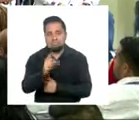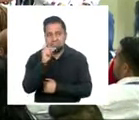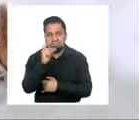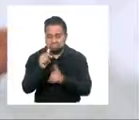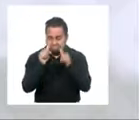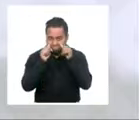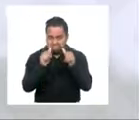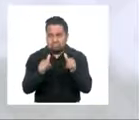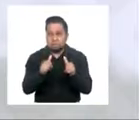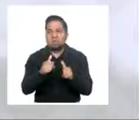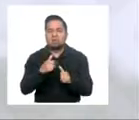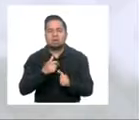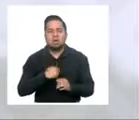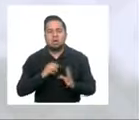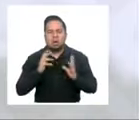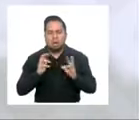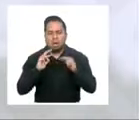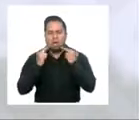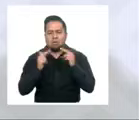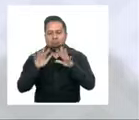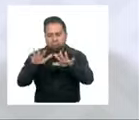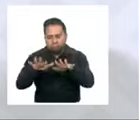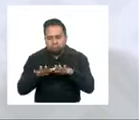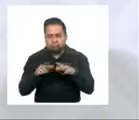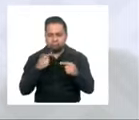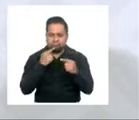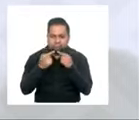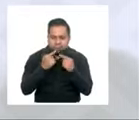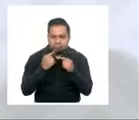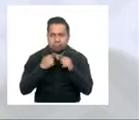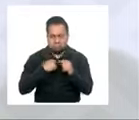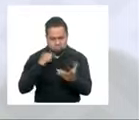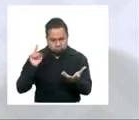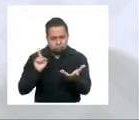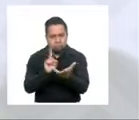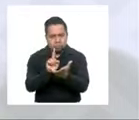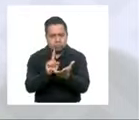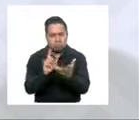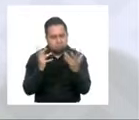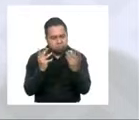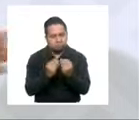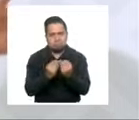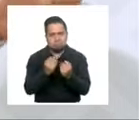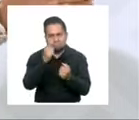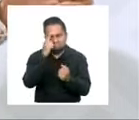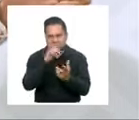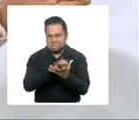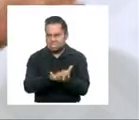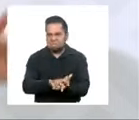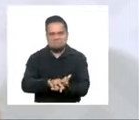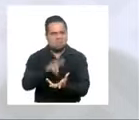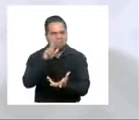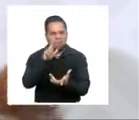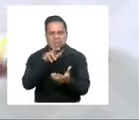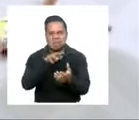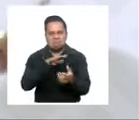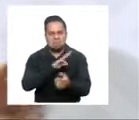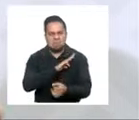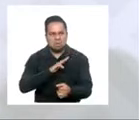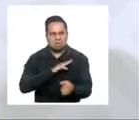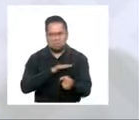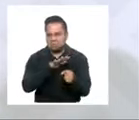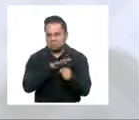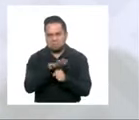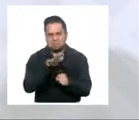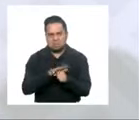inmediata. Yo fui a hacer las asambleas comunitarias, asistí a casi la mayoría de los municipios que